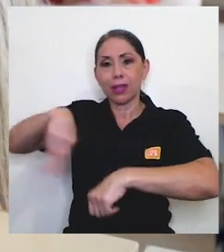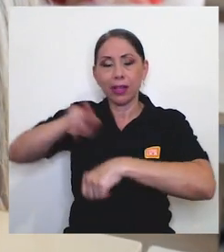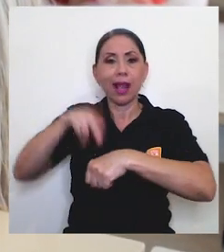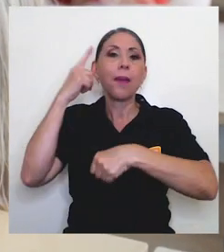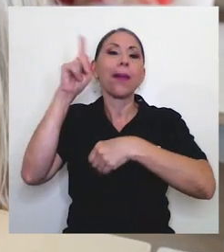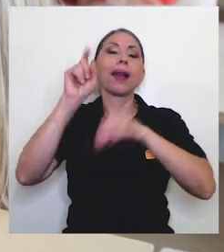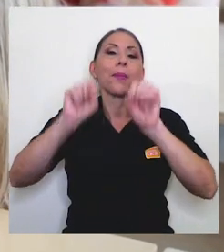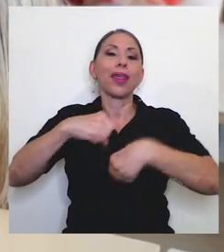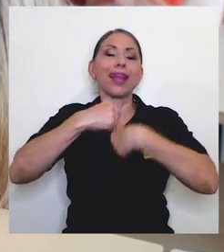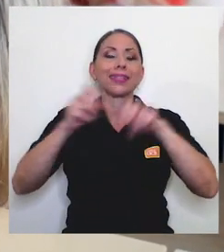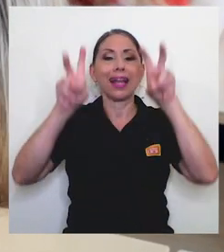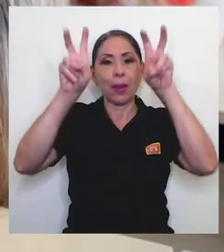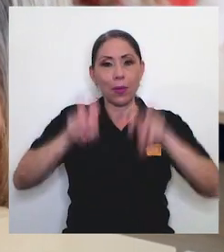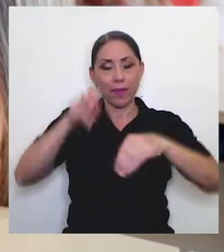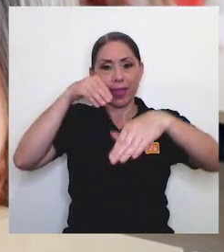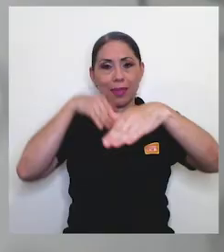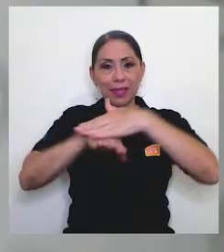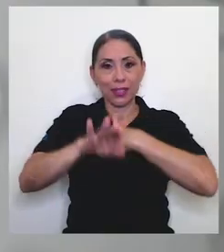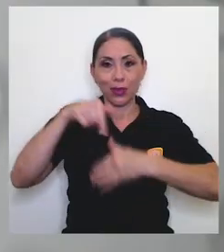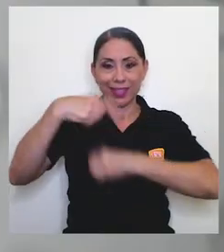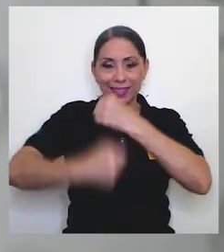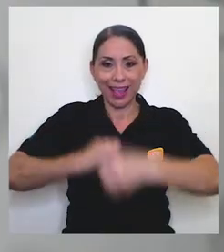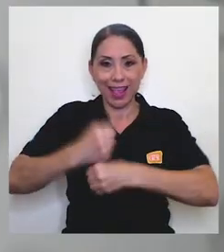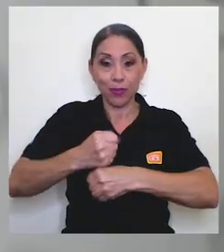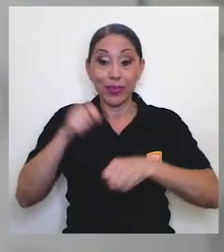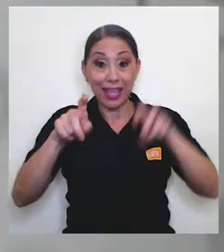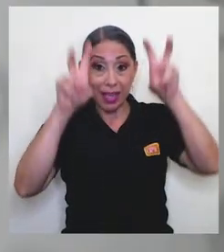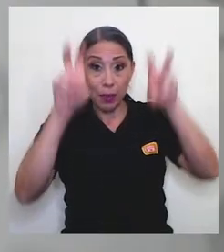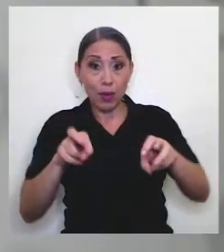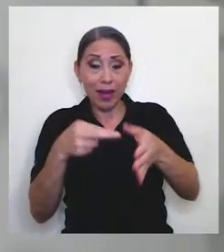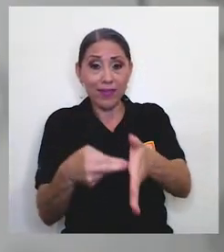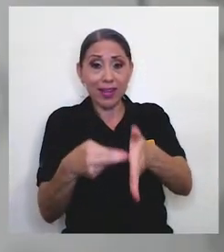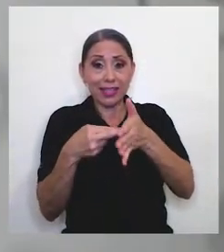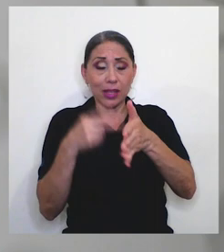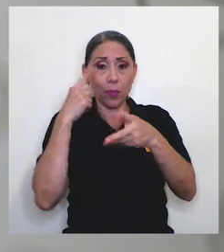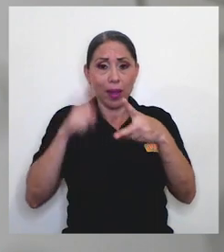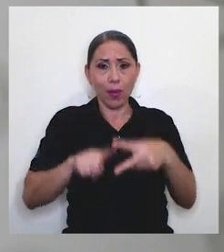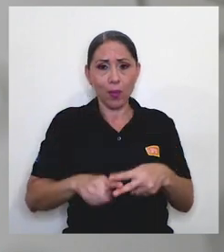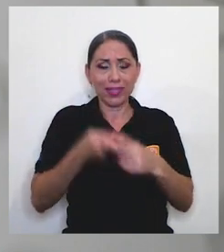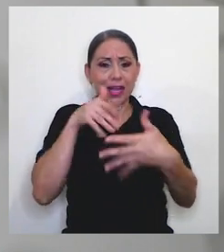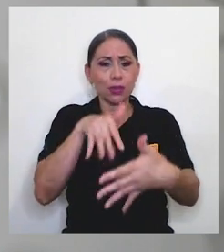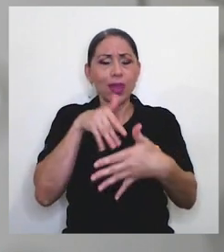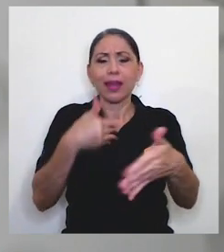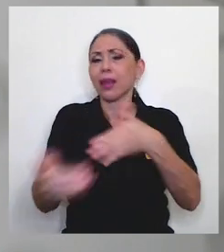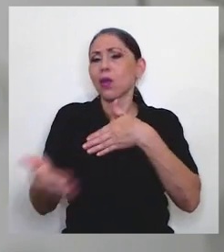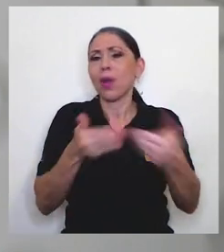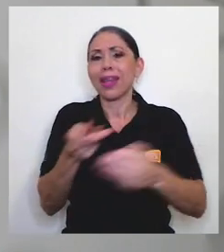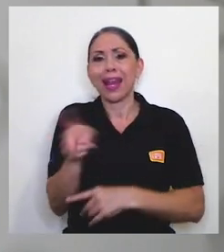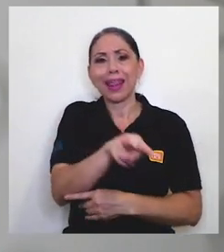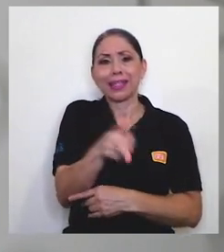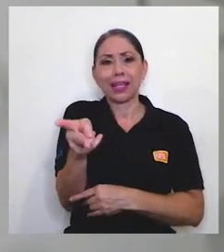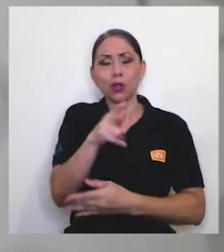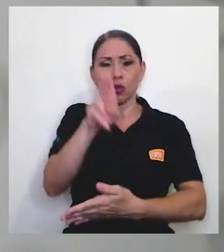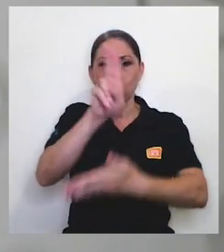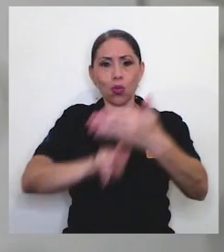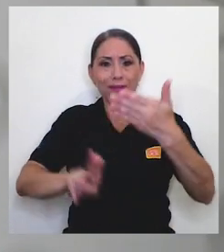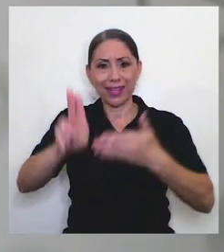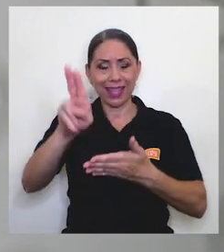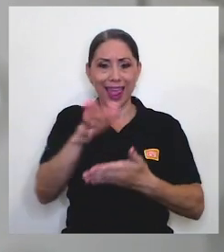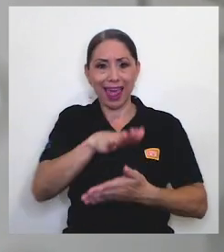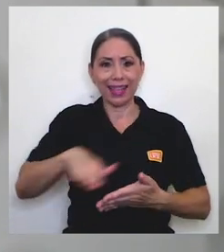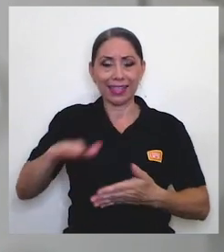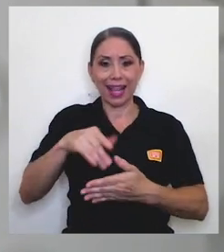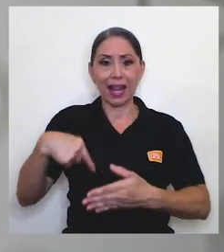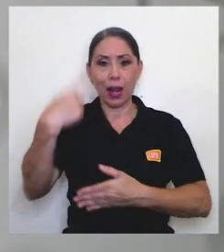la prueba de admisión este año. Esta prueba es requisito para comenzar a estudiar en cualquiera de estas dos